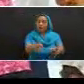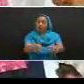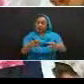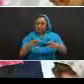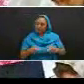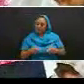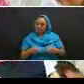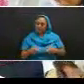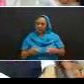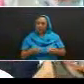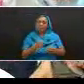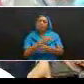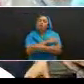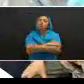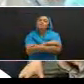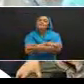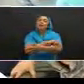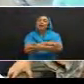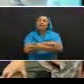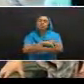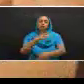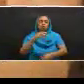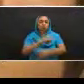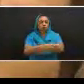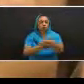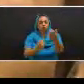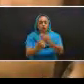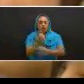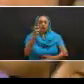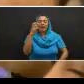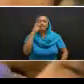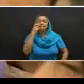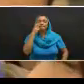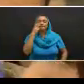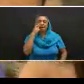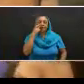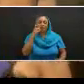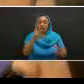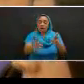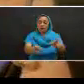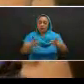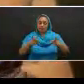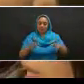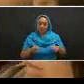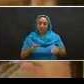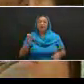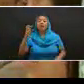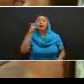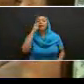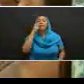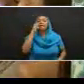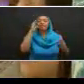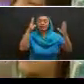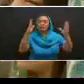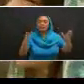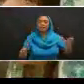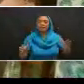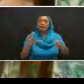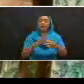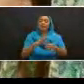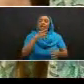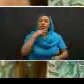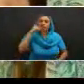los brazos del Padre. Todo lo que sigo de lo recibe la paternidad de Dios. Mi vida